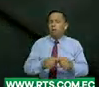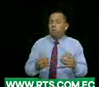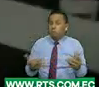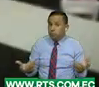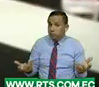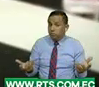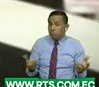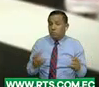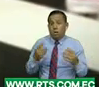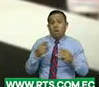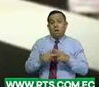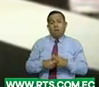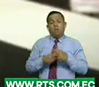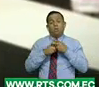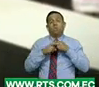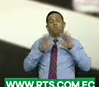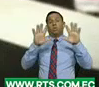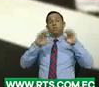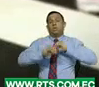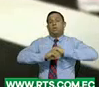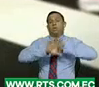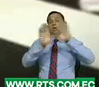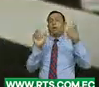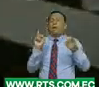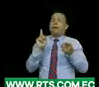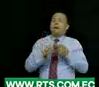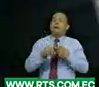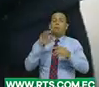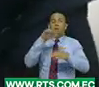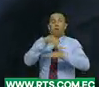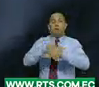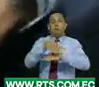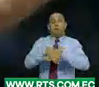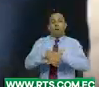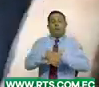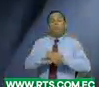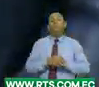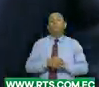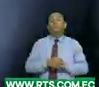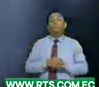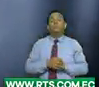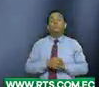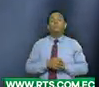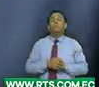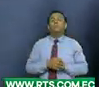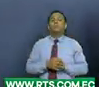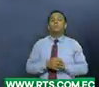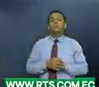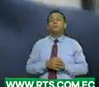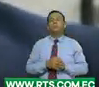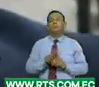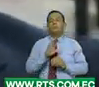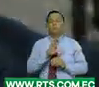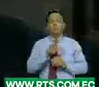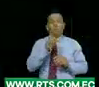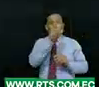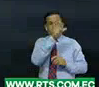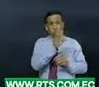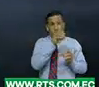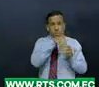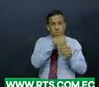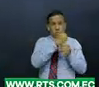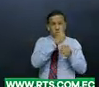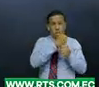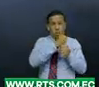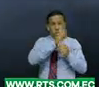y se extendió hasta horas de la tarde la defensa de una ex gerente del hospital de los ceibos sostiene que no